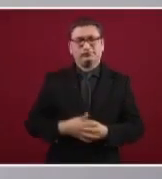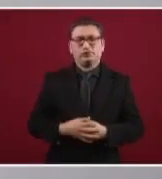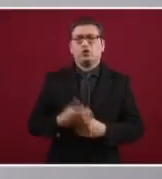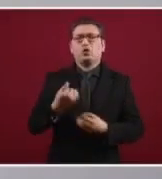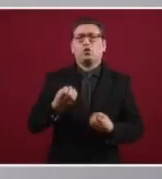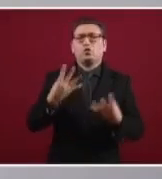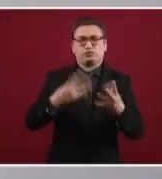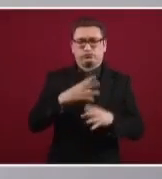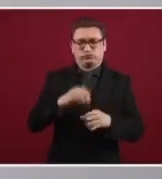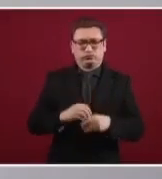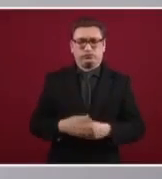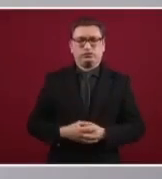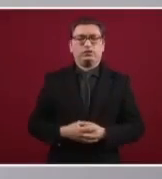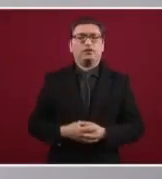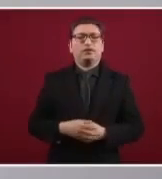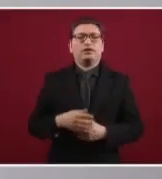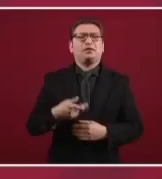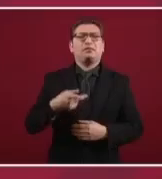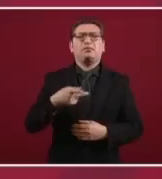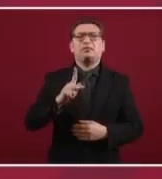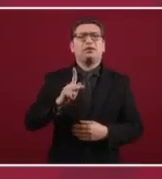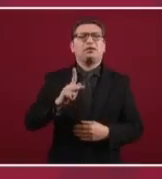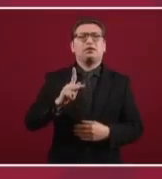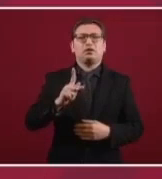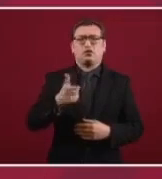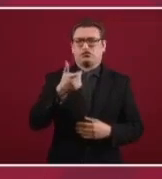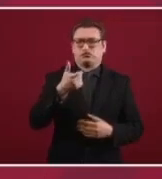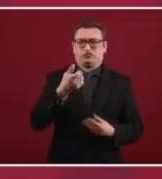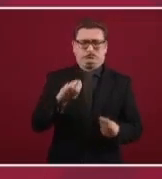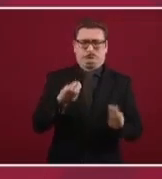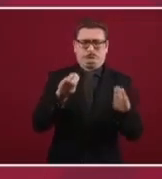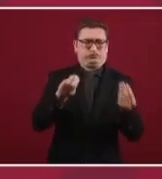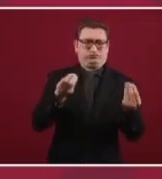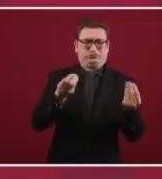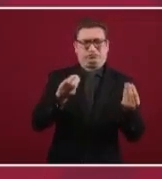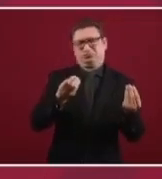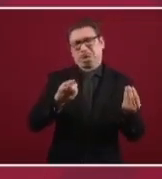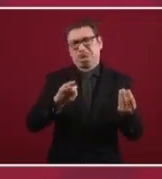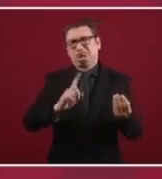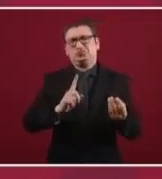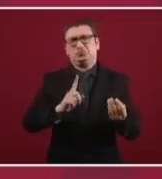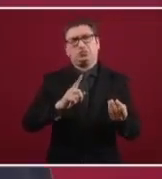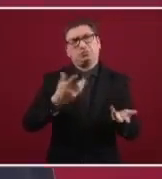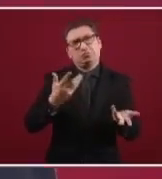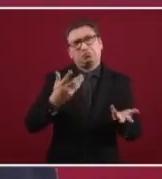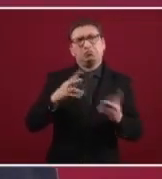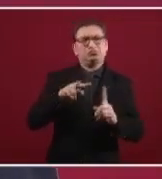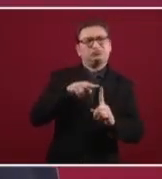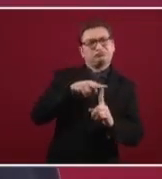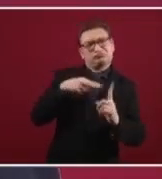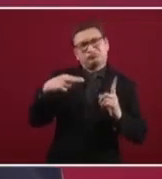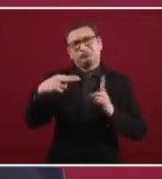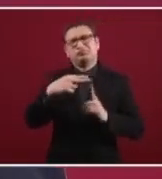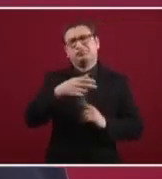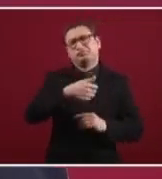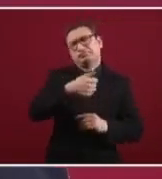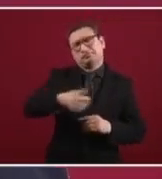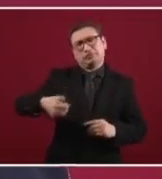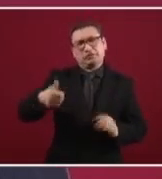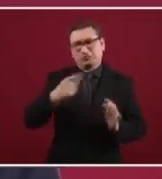significa. No es mucho, bueno, depende de cómo se vea,